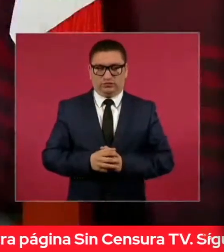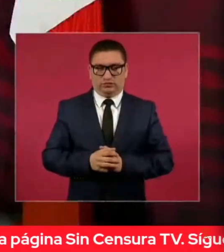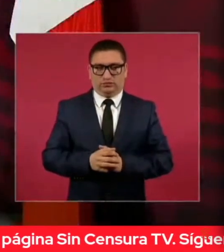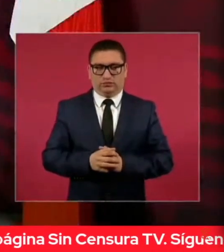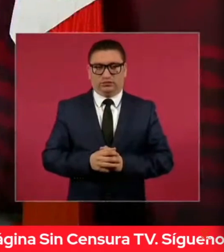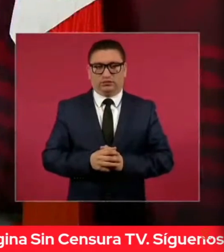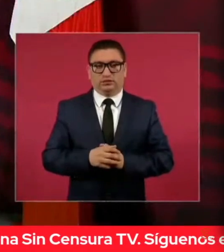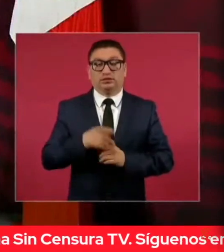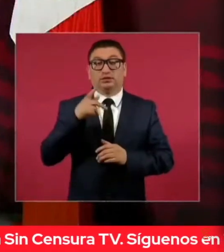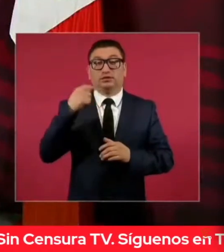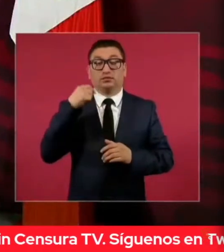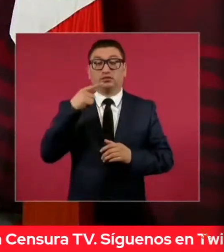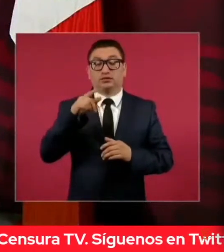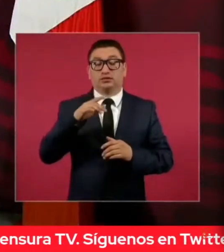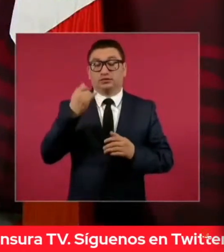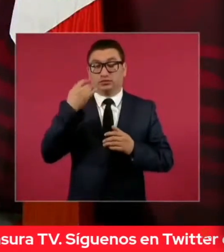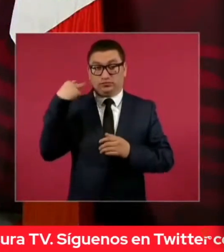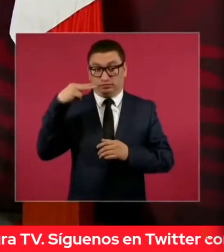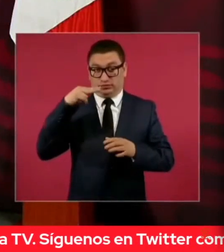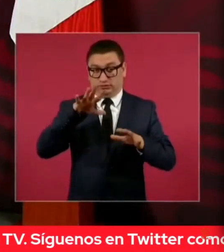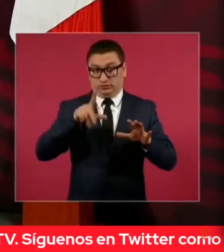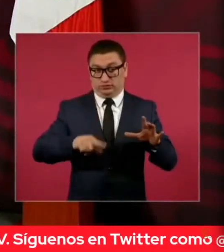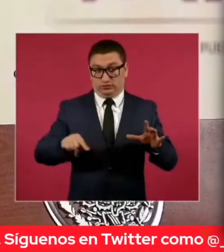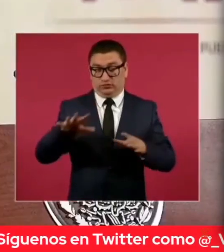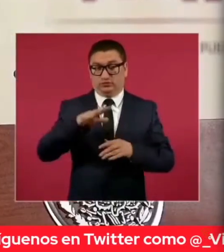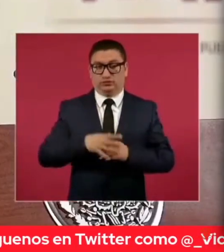Chincotepec, Veracruz,